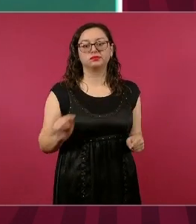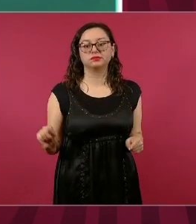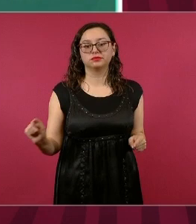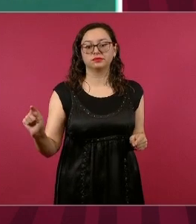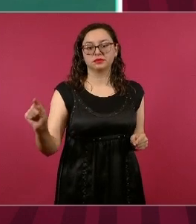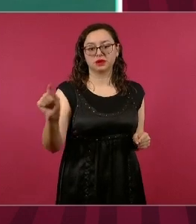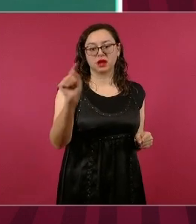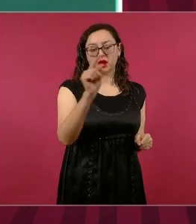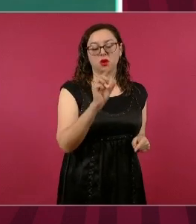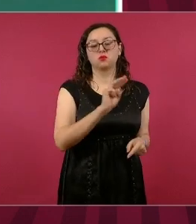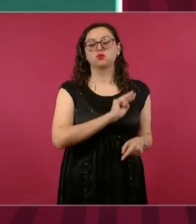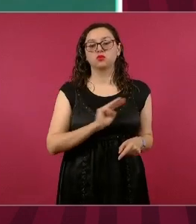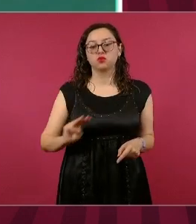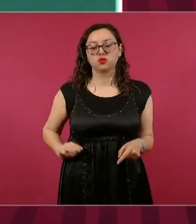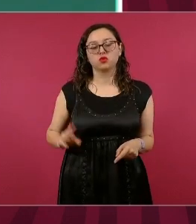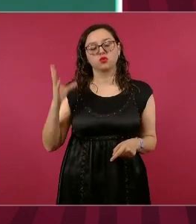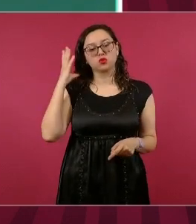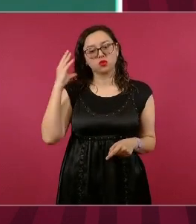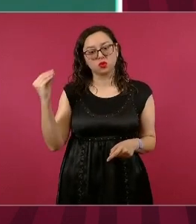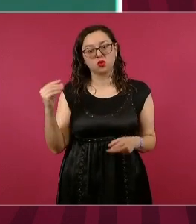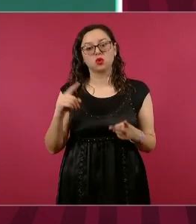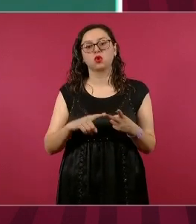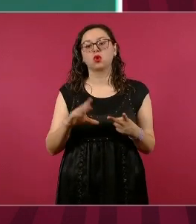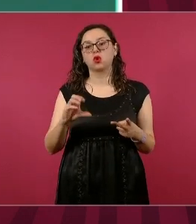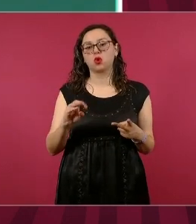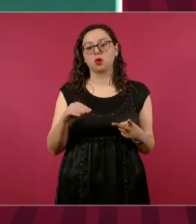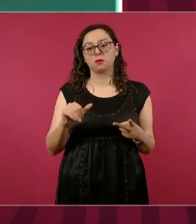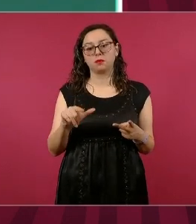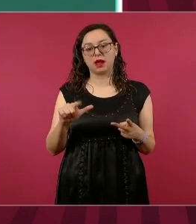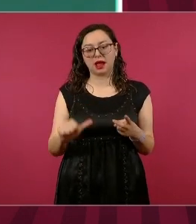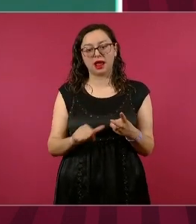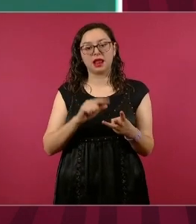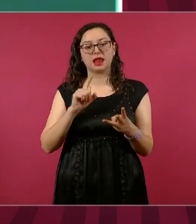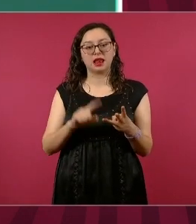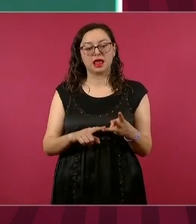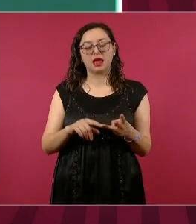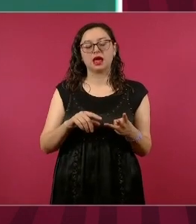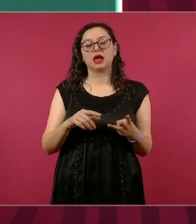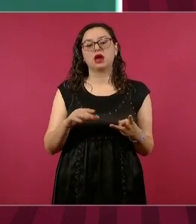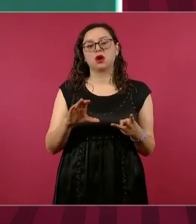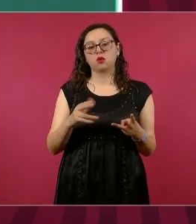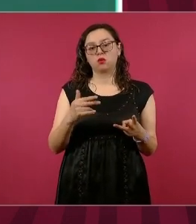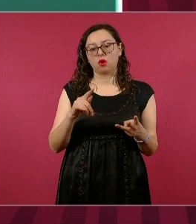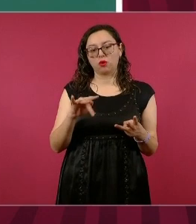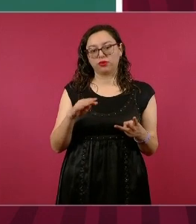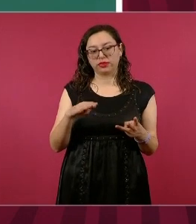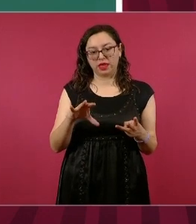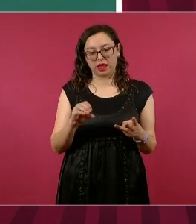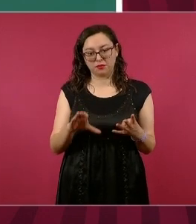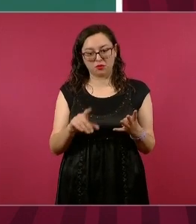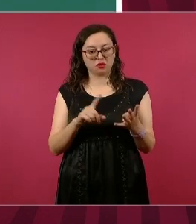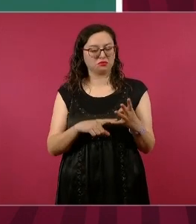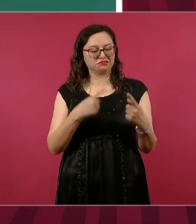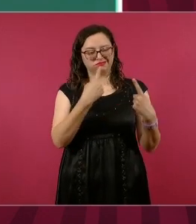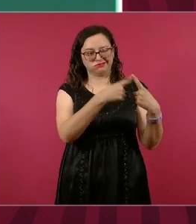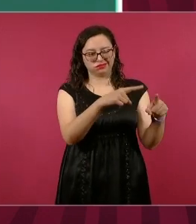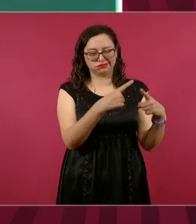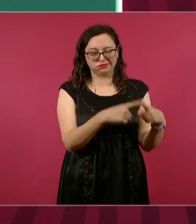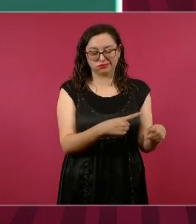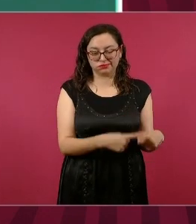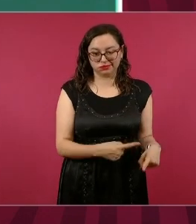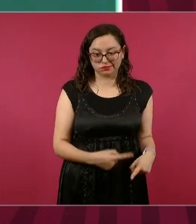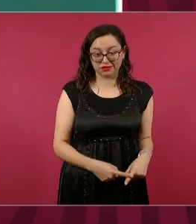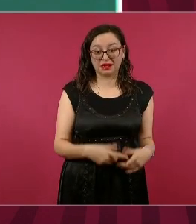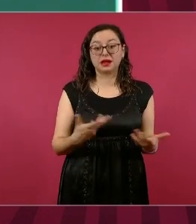los municipios de Colima, Comala, Coquimatlán, Cuauhtémoc, Villa de Álvarez e Ixtlahuacán. Y